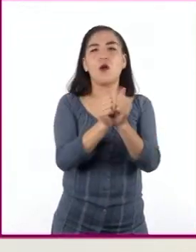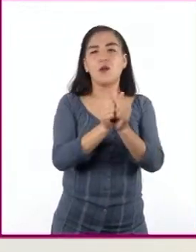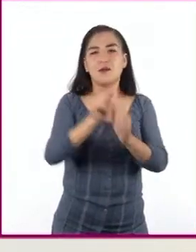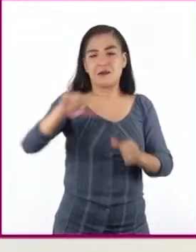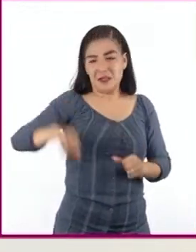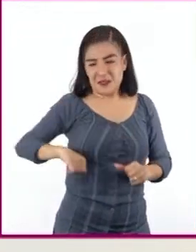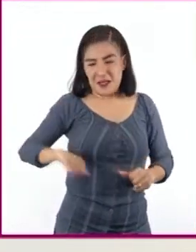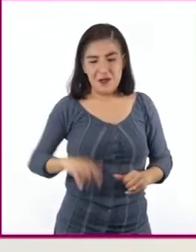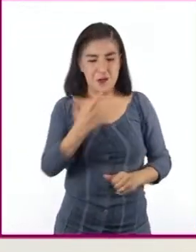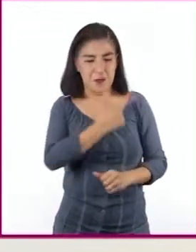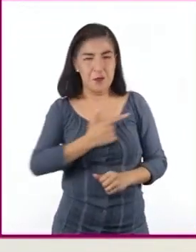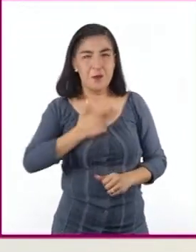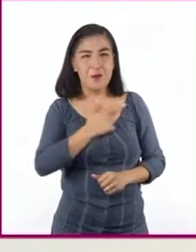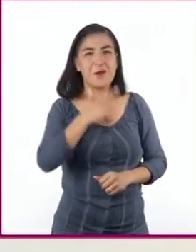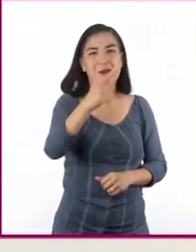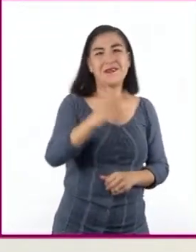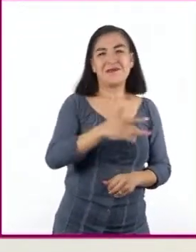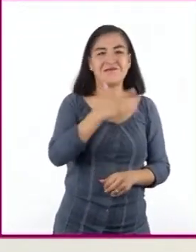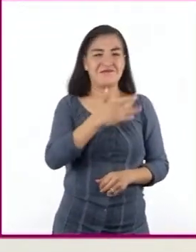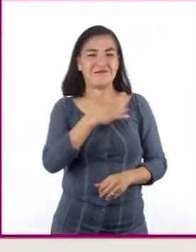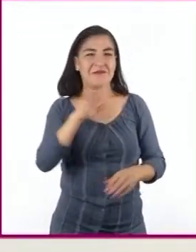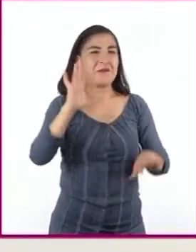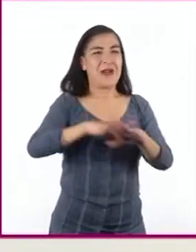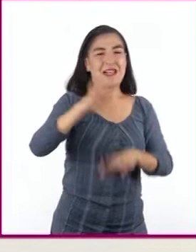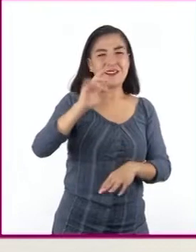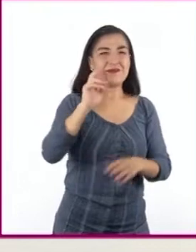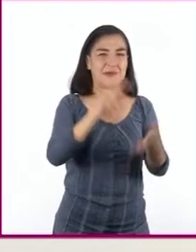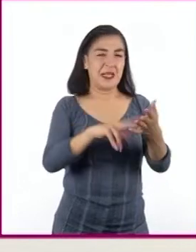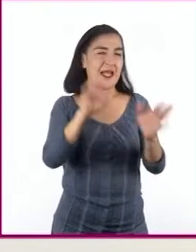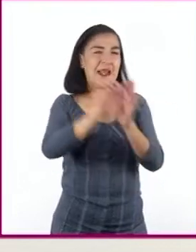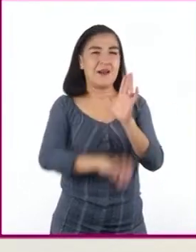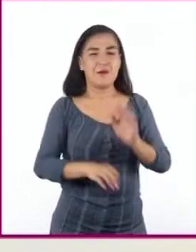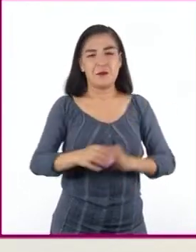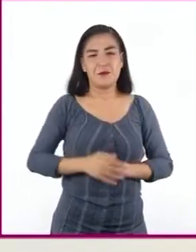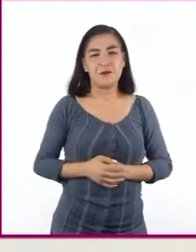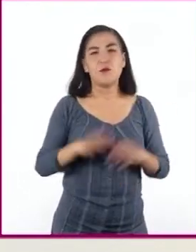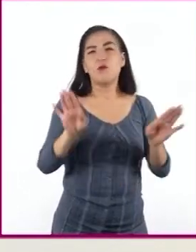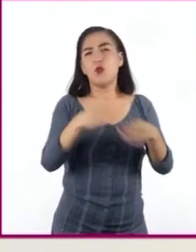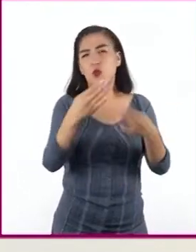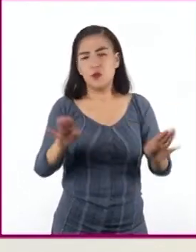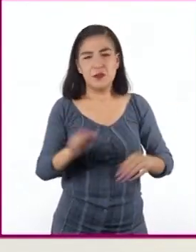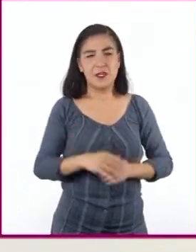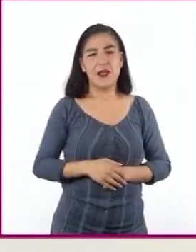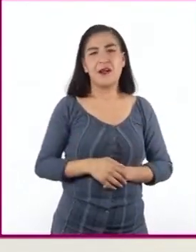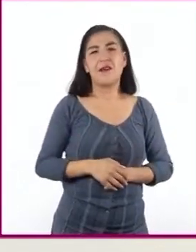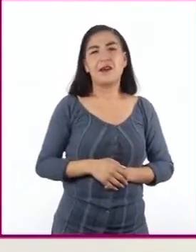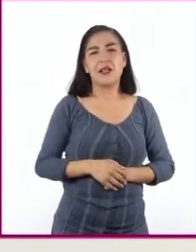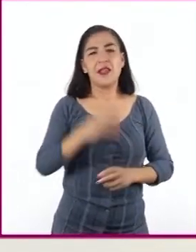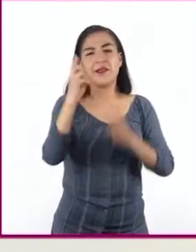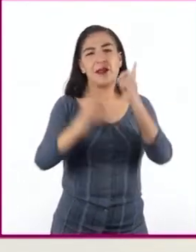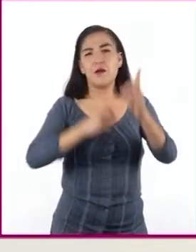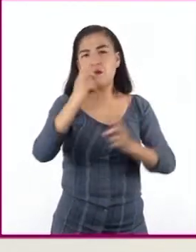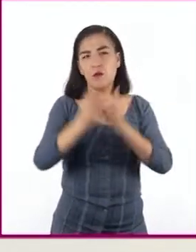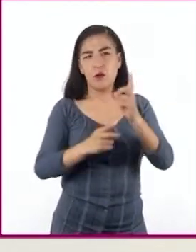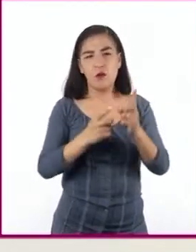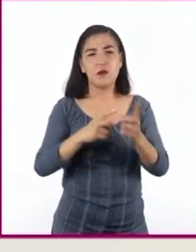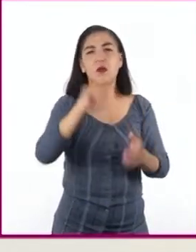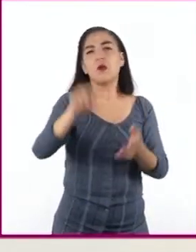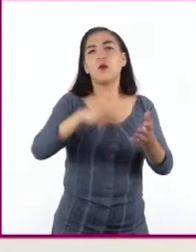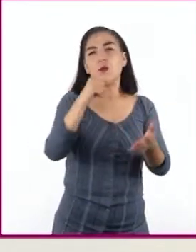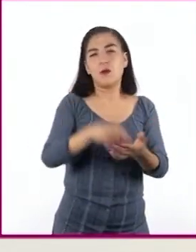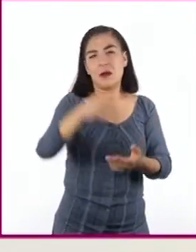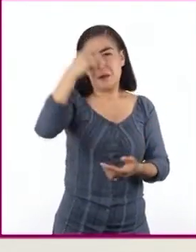e inquietudes. Por ejemplo, el tipo de música, los deportes, los espacios virtuales